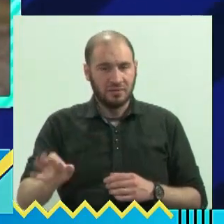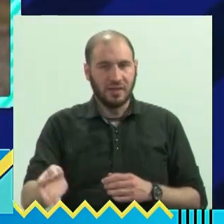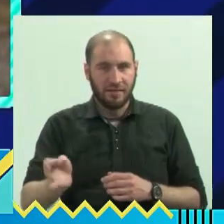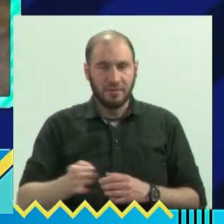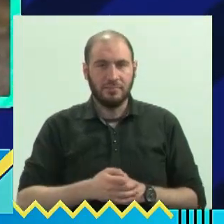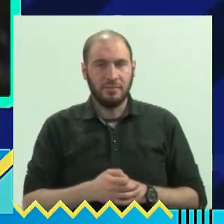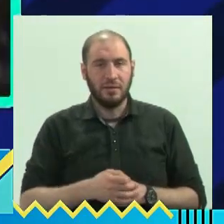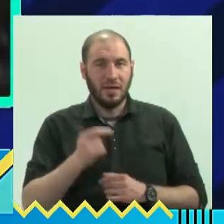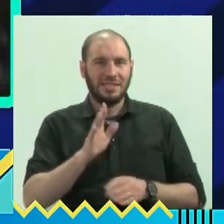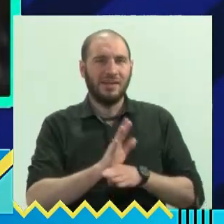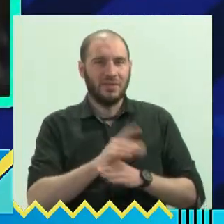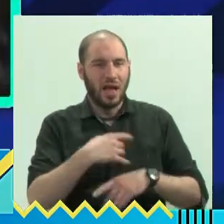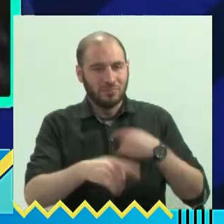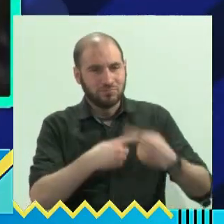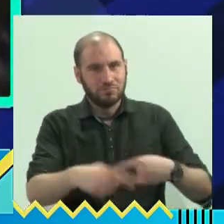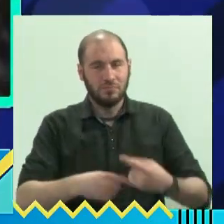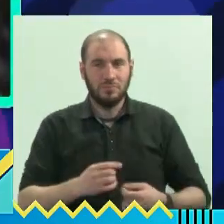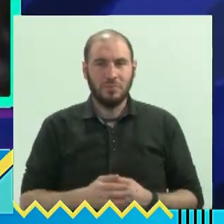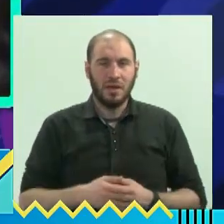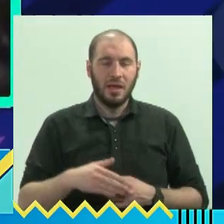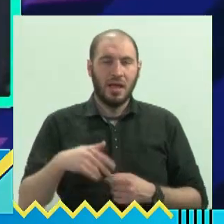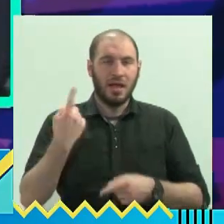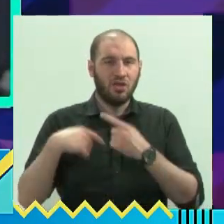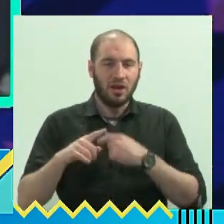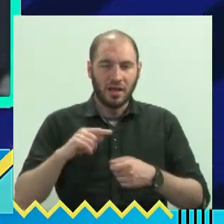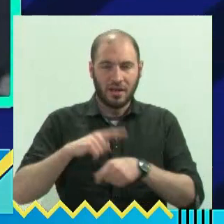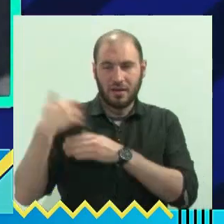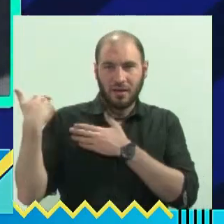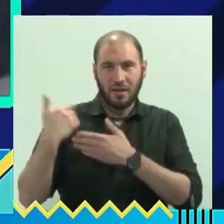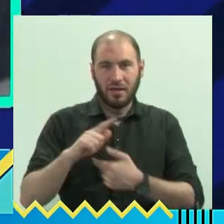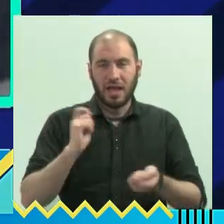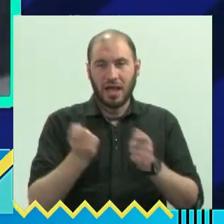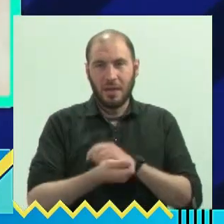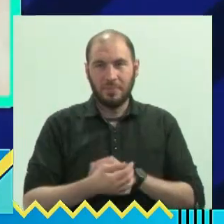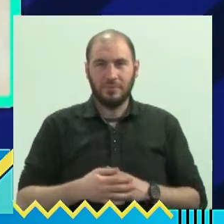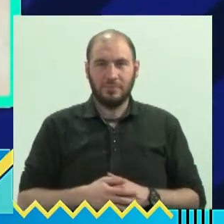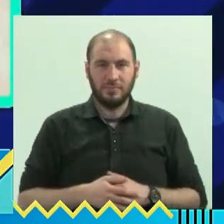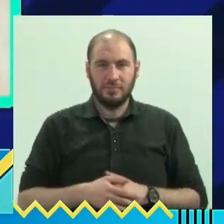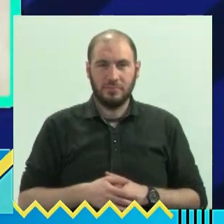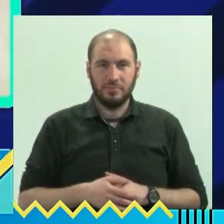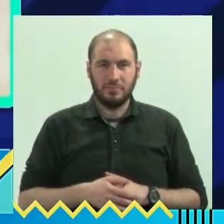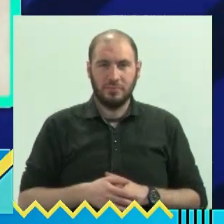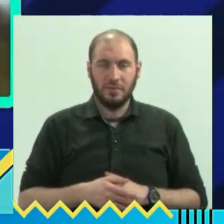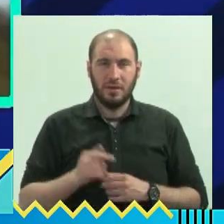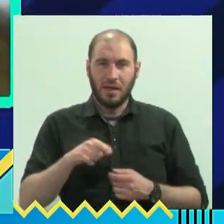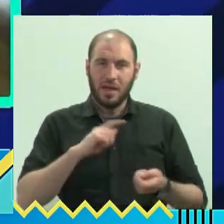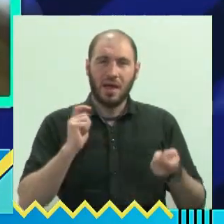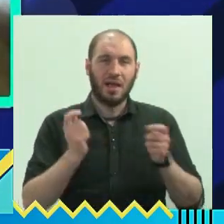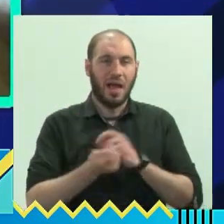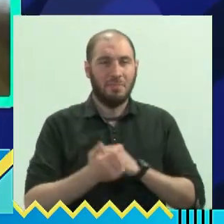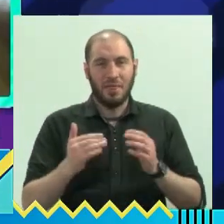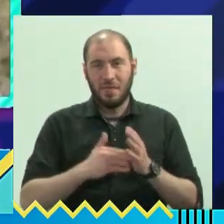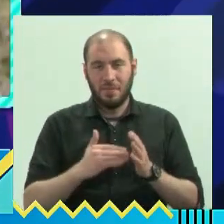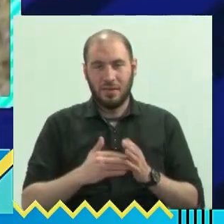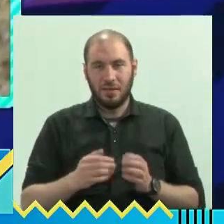Y se van resignificando además, digamos, los mitos cambian en el tiempo, son construcciones históricas, y se van modificando a la